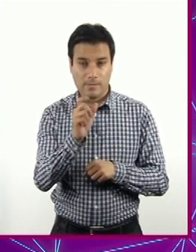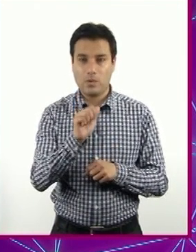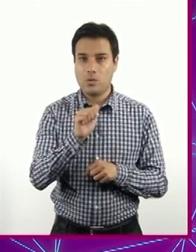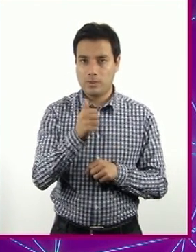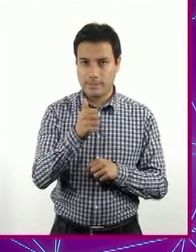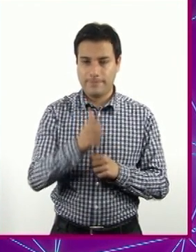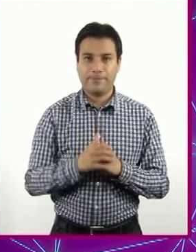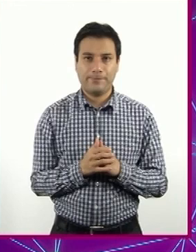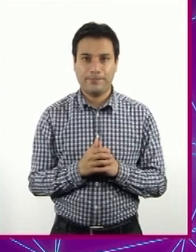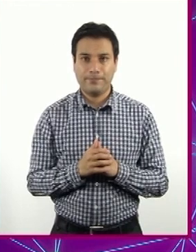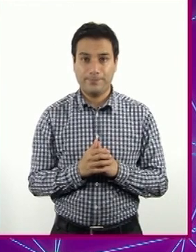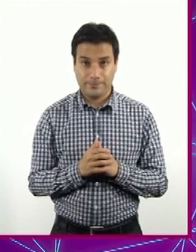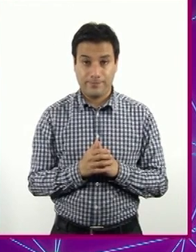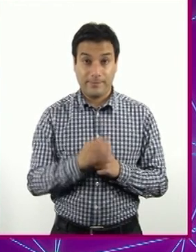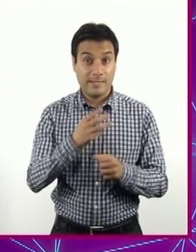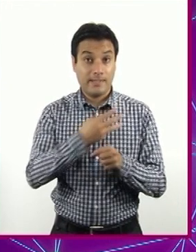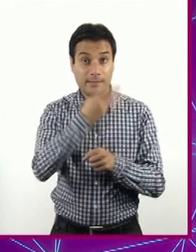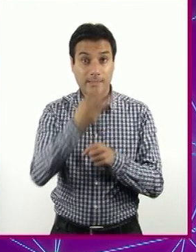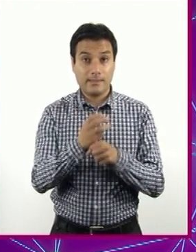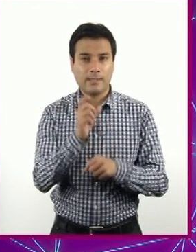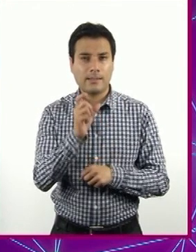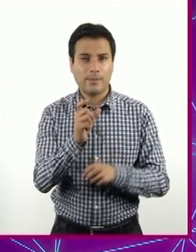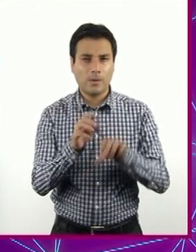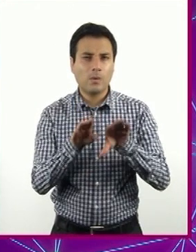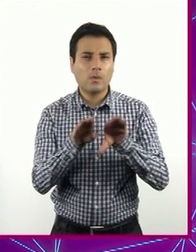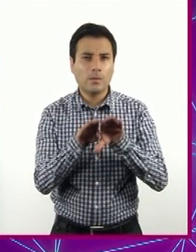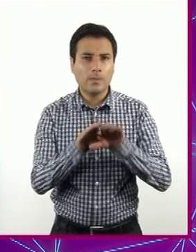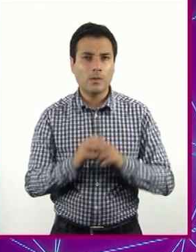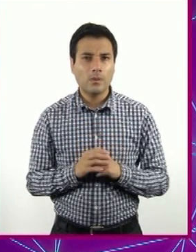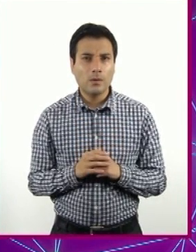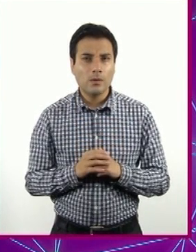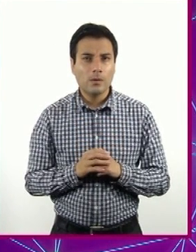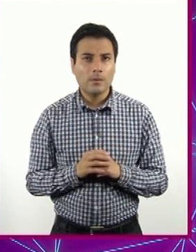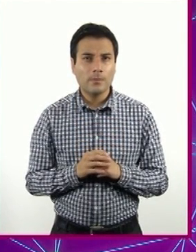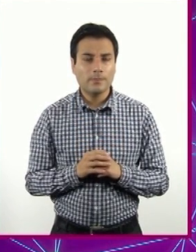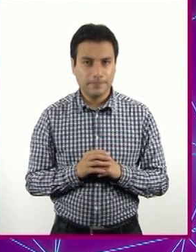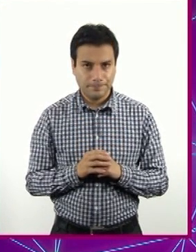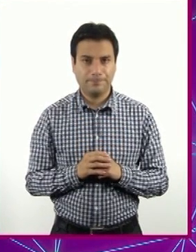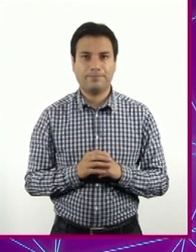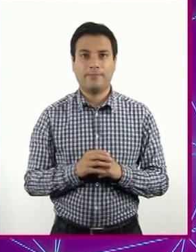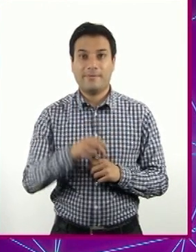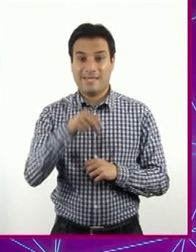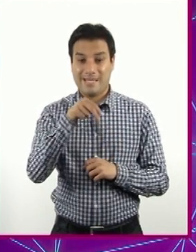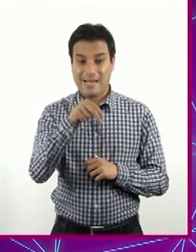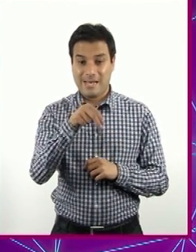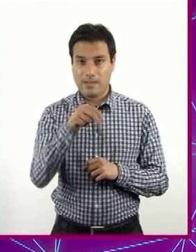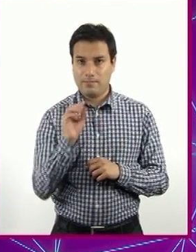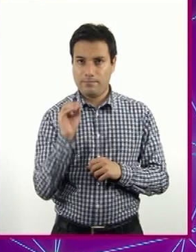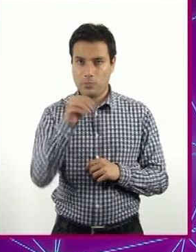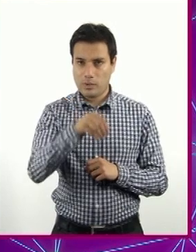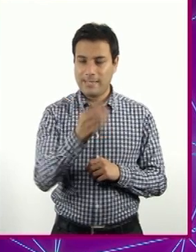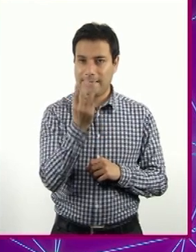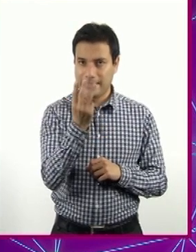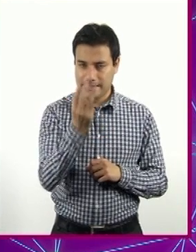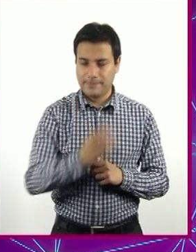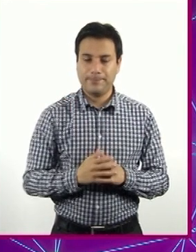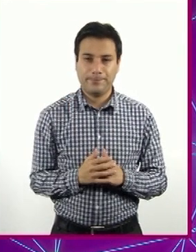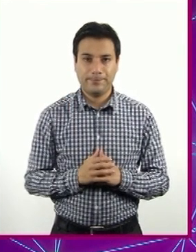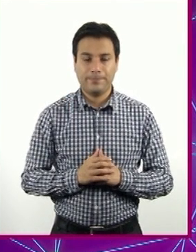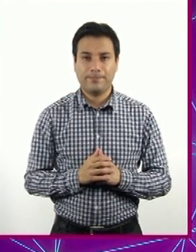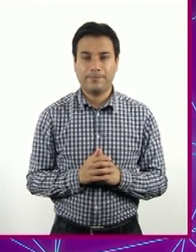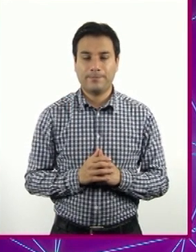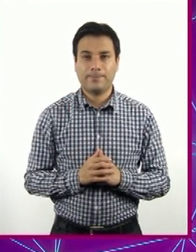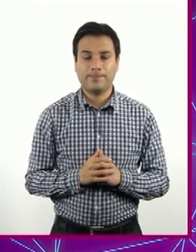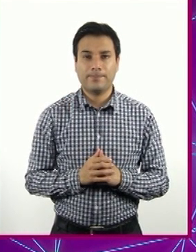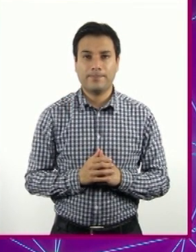sucesión. Para encontrar el tercer término de la sucesión, sustituimos el número de la tercera posición,